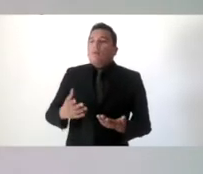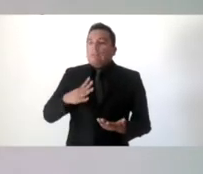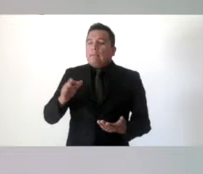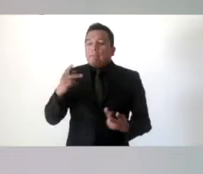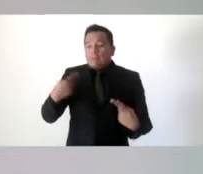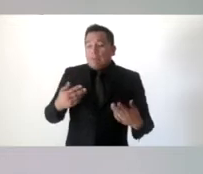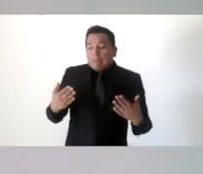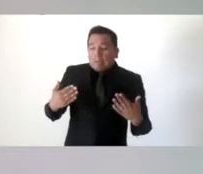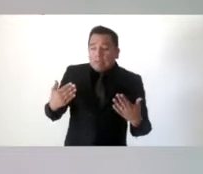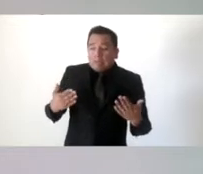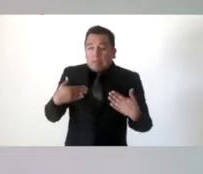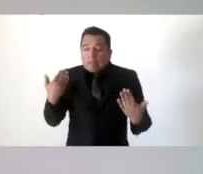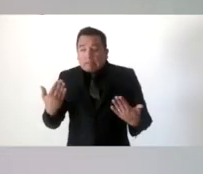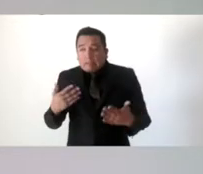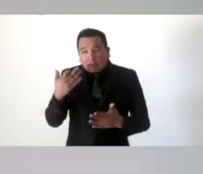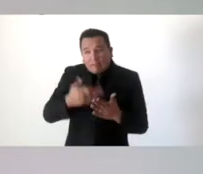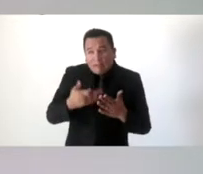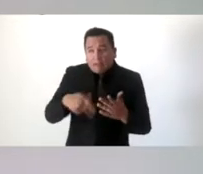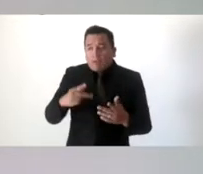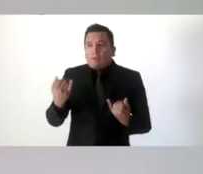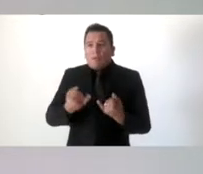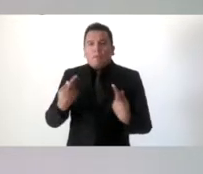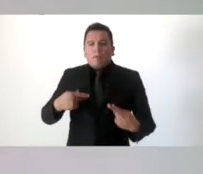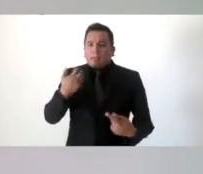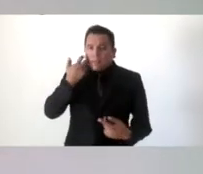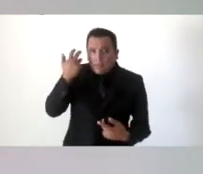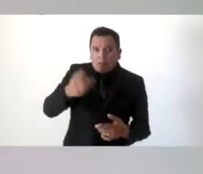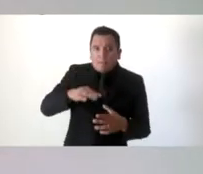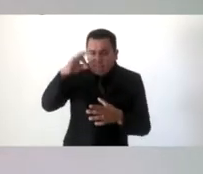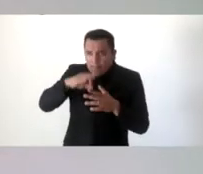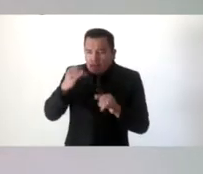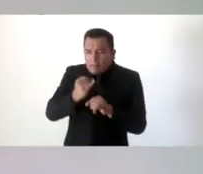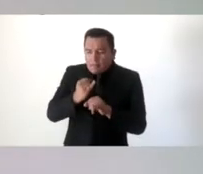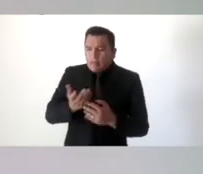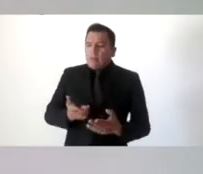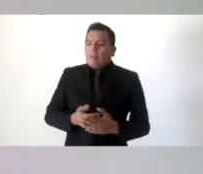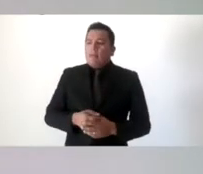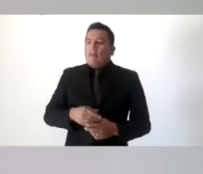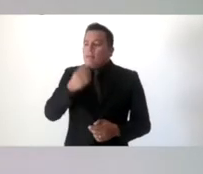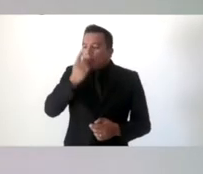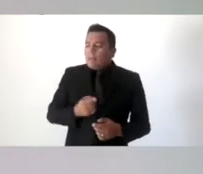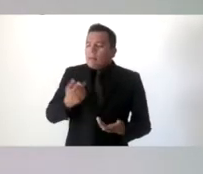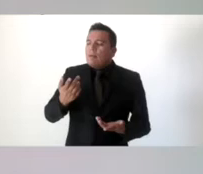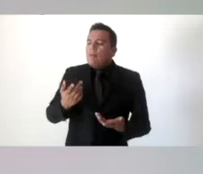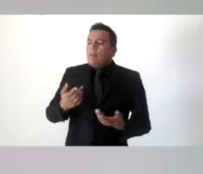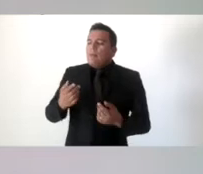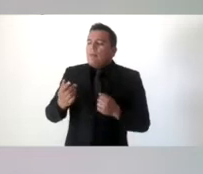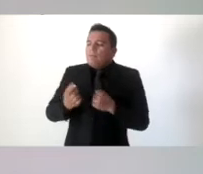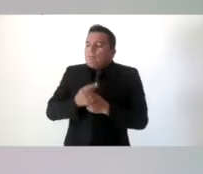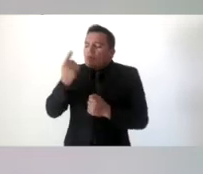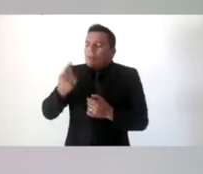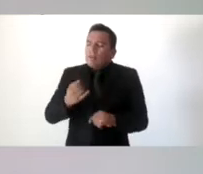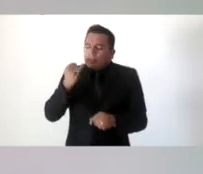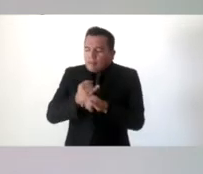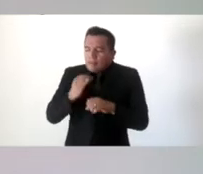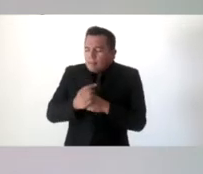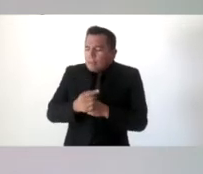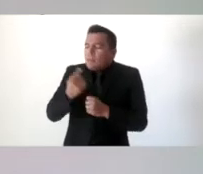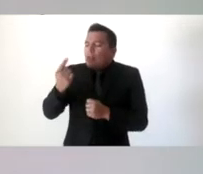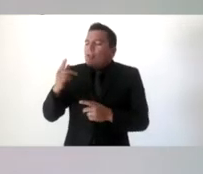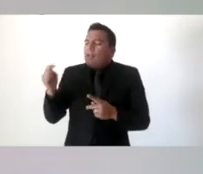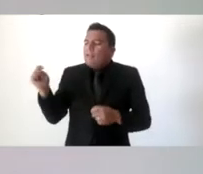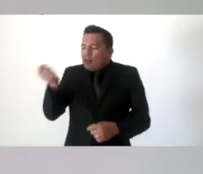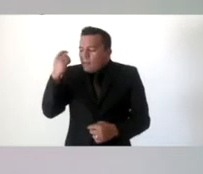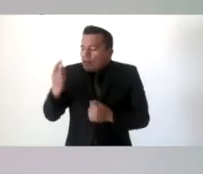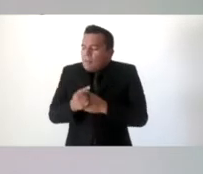esta desconfianza, pero también el interés y la necesidad de tener un sistema de votación. ¿Por qué la votación electrónica o por qué un medio electrónico? ¿Por qué meter